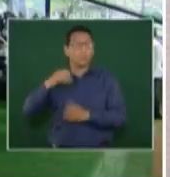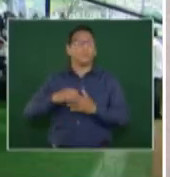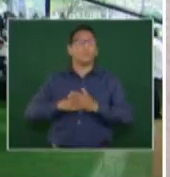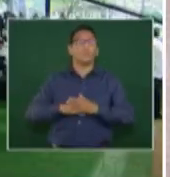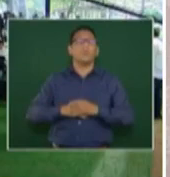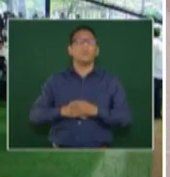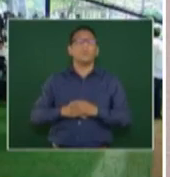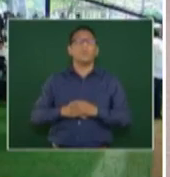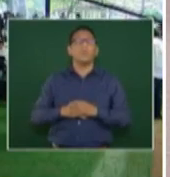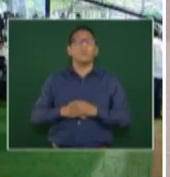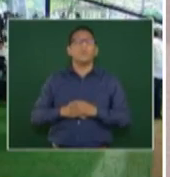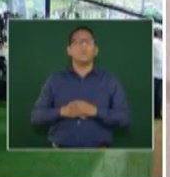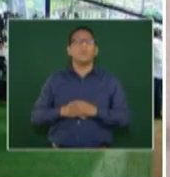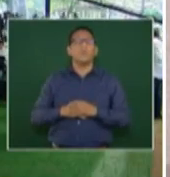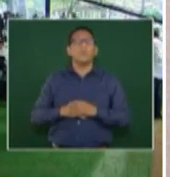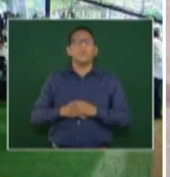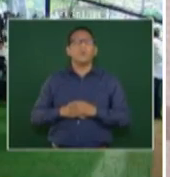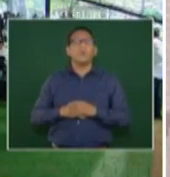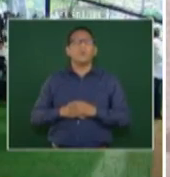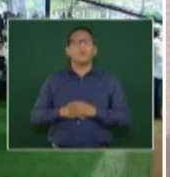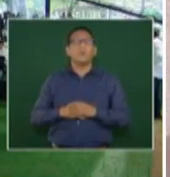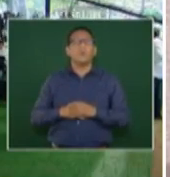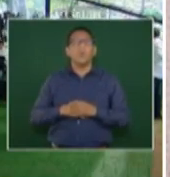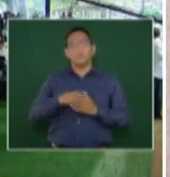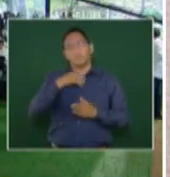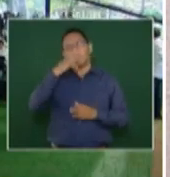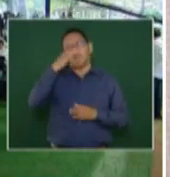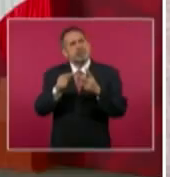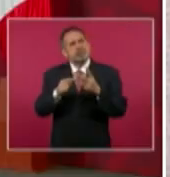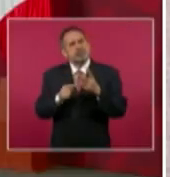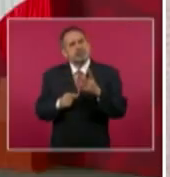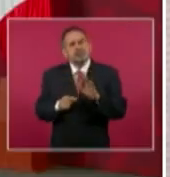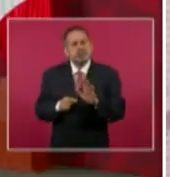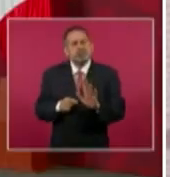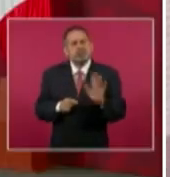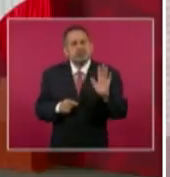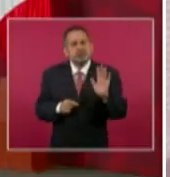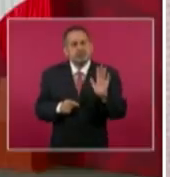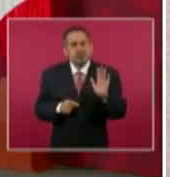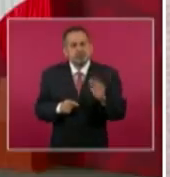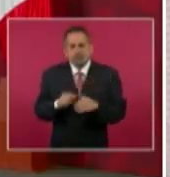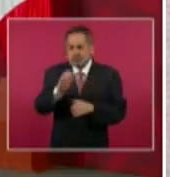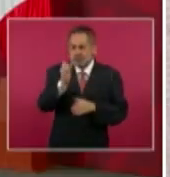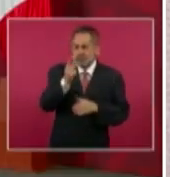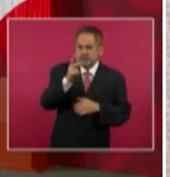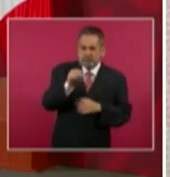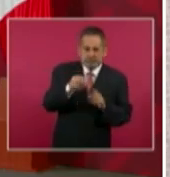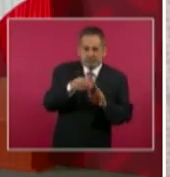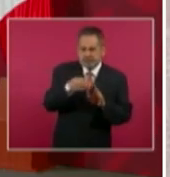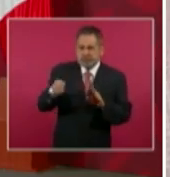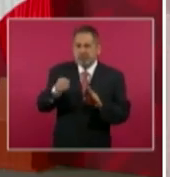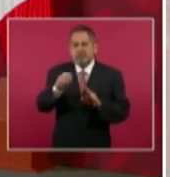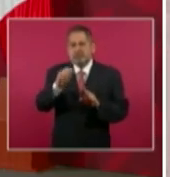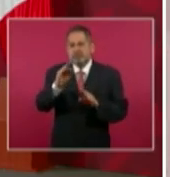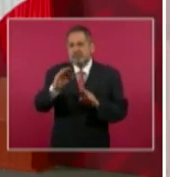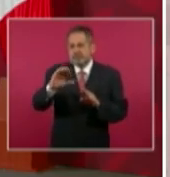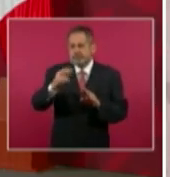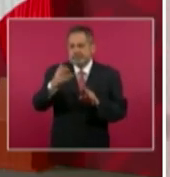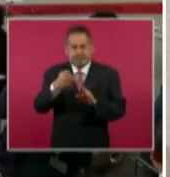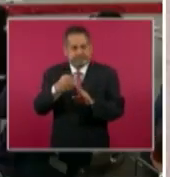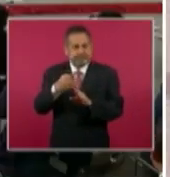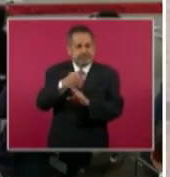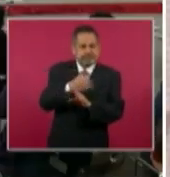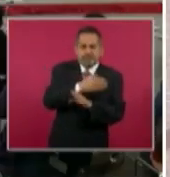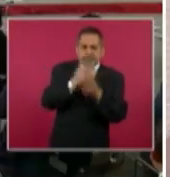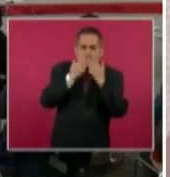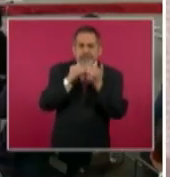Creo que si él pusiera, digamos, a entender más cosas, es decir, realmente cosas que están dándose en